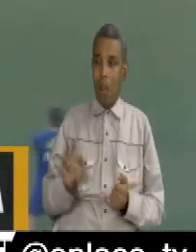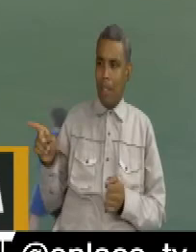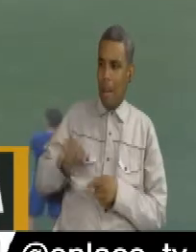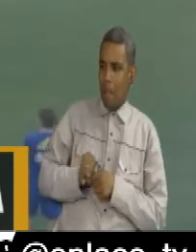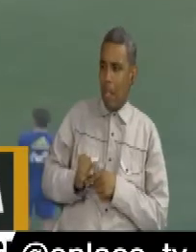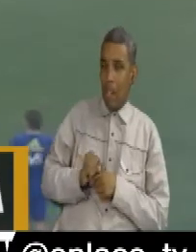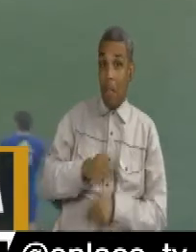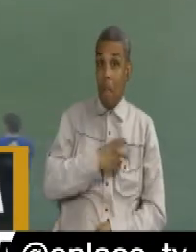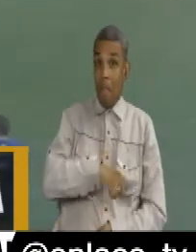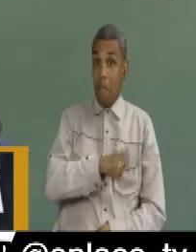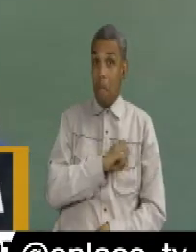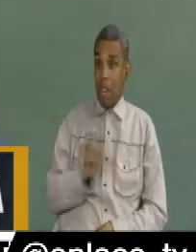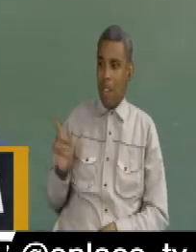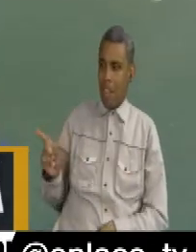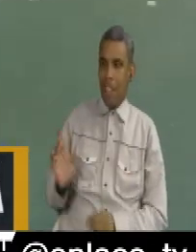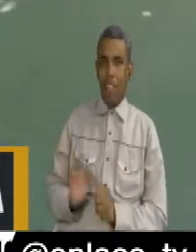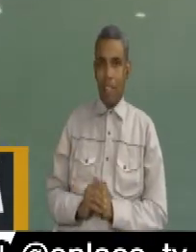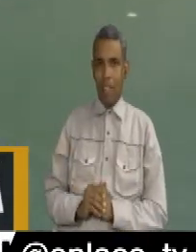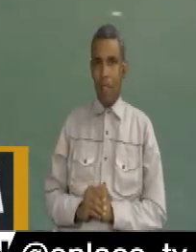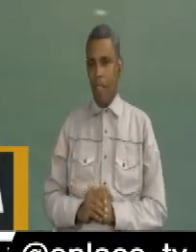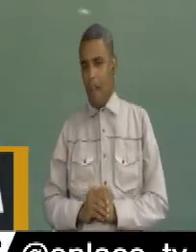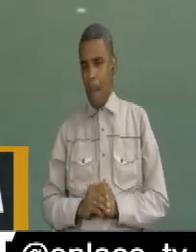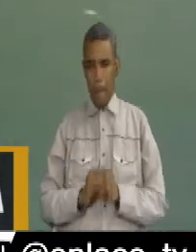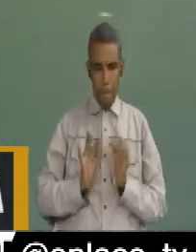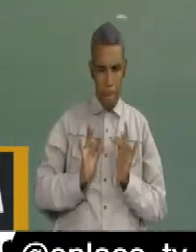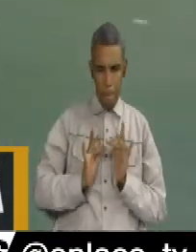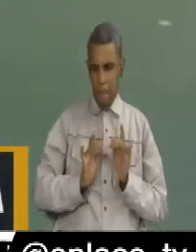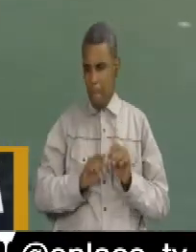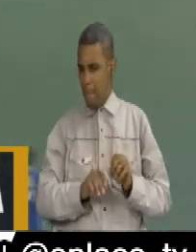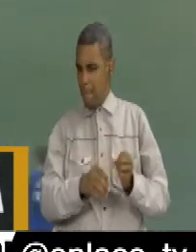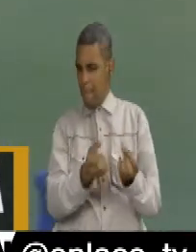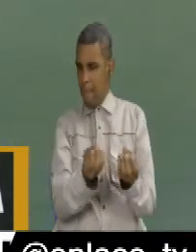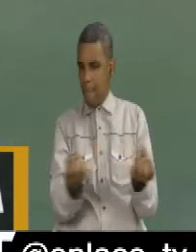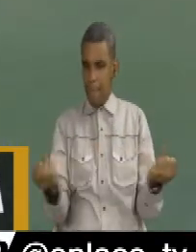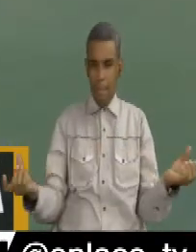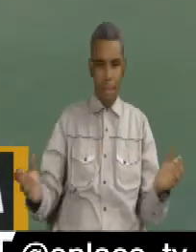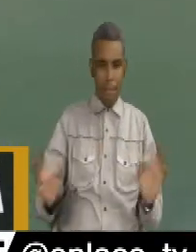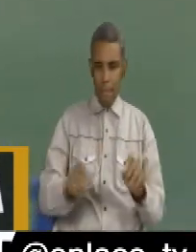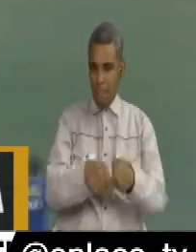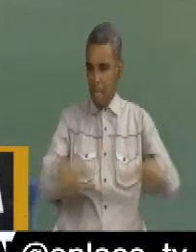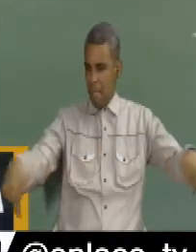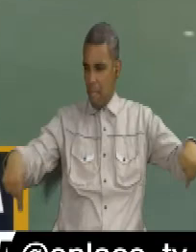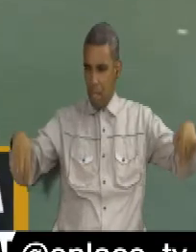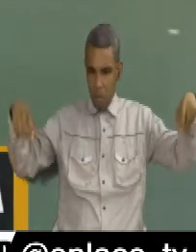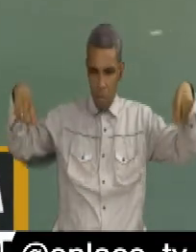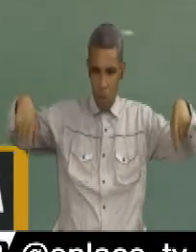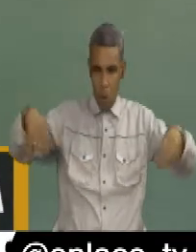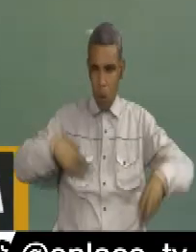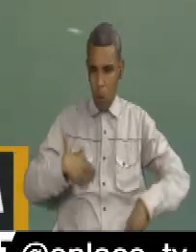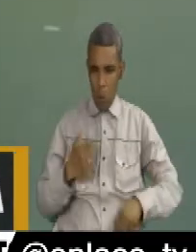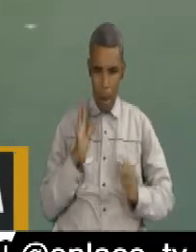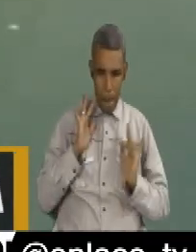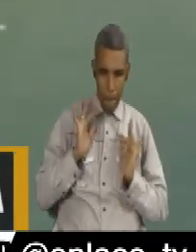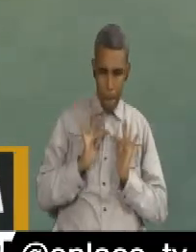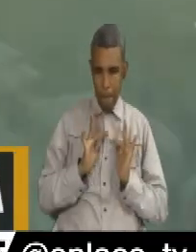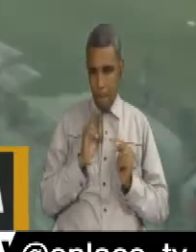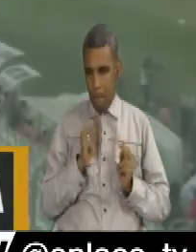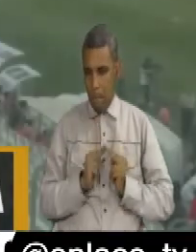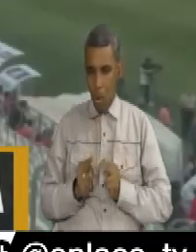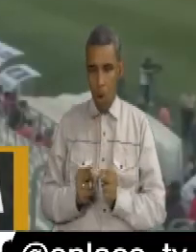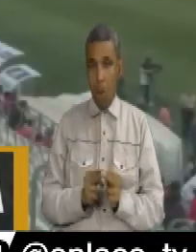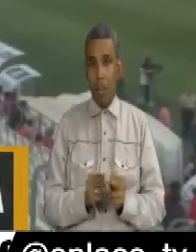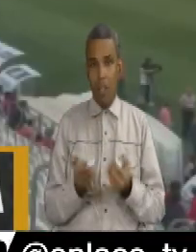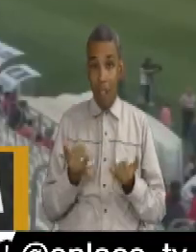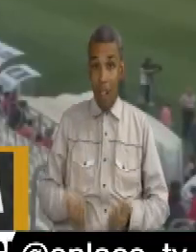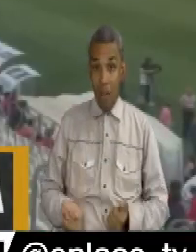Hacen reconocimiento de este escenario donde mañana se jugará este partido amistoso entre colombianos y españoles. Pero hablemos de nuestra selección